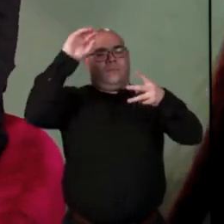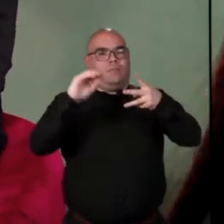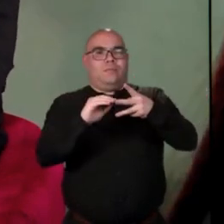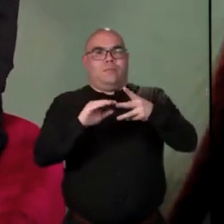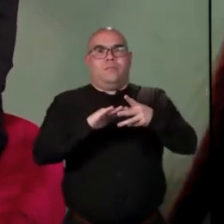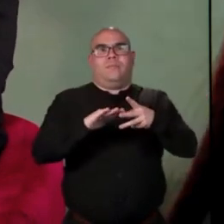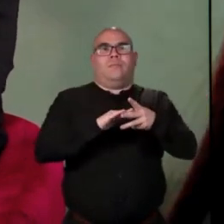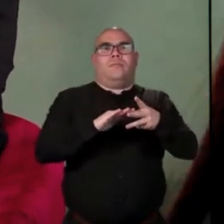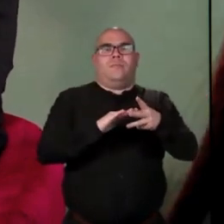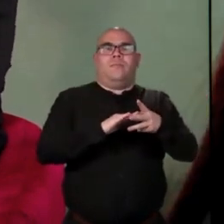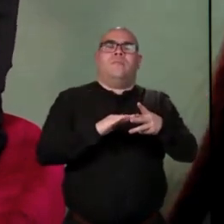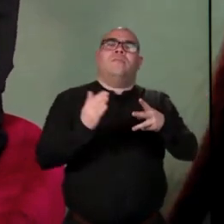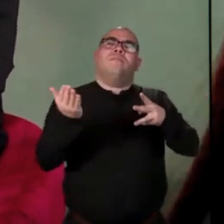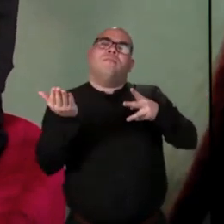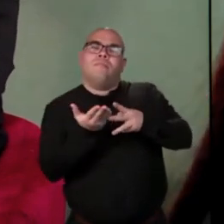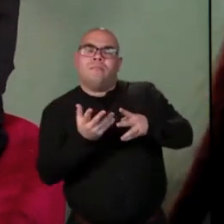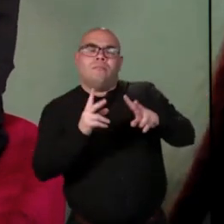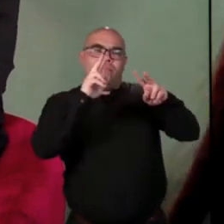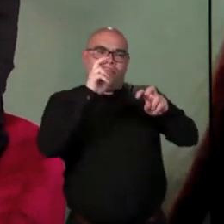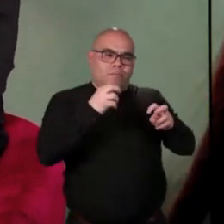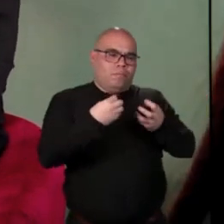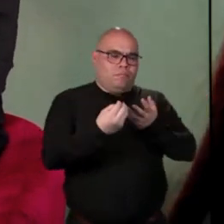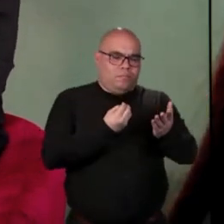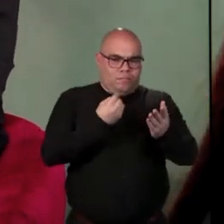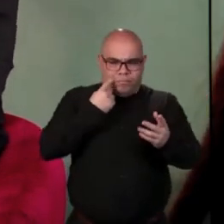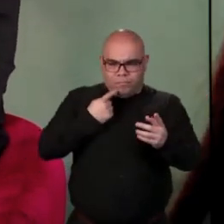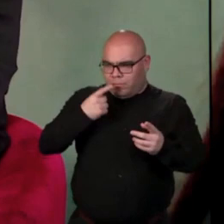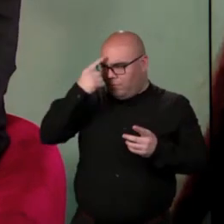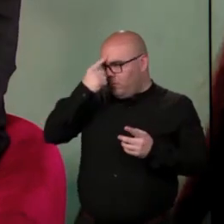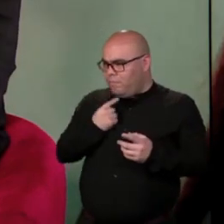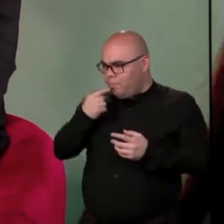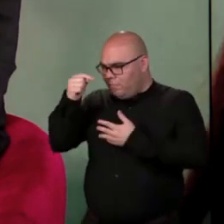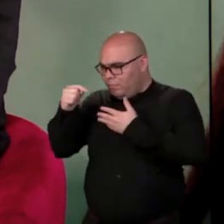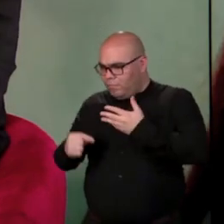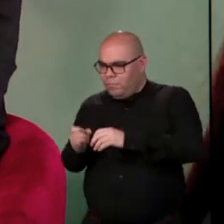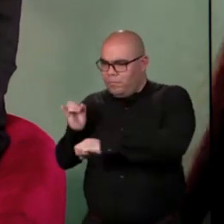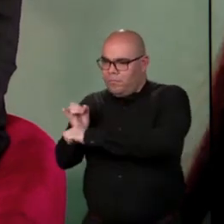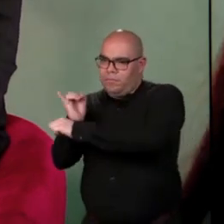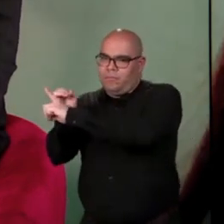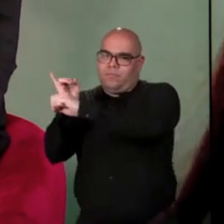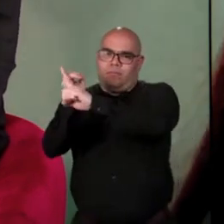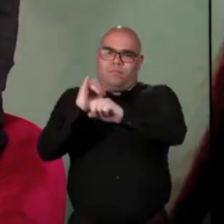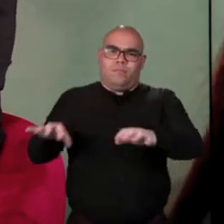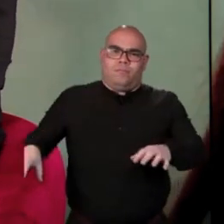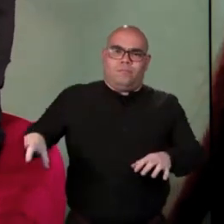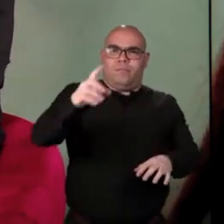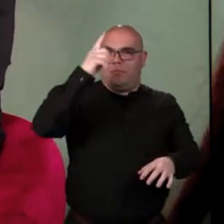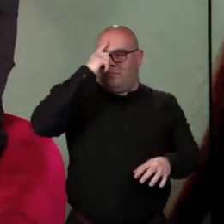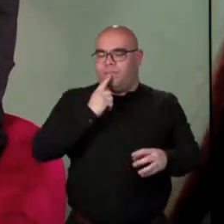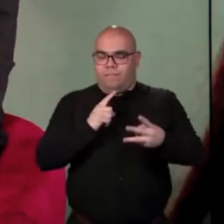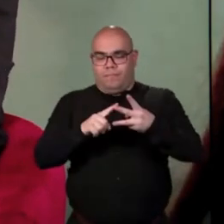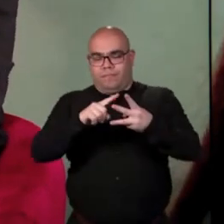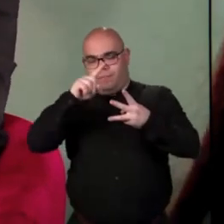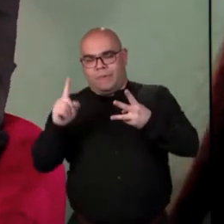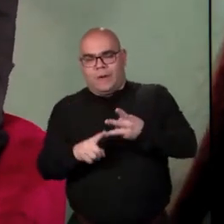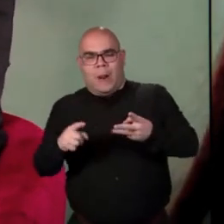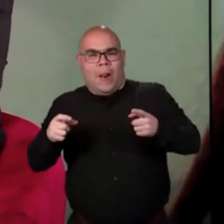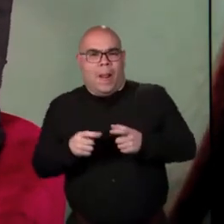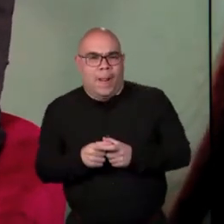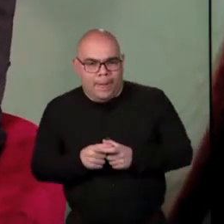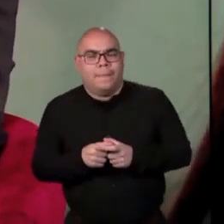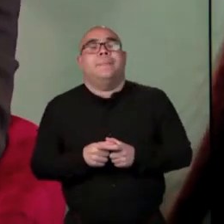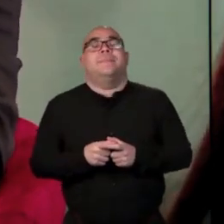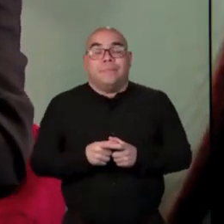que mira más las condiciones institucionales en cada una de las instituciones de educación superior y un nivel micro con unas opciones